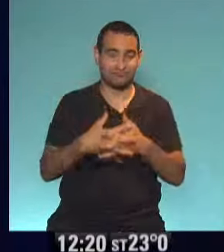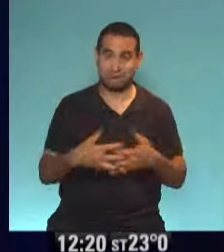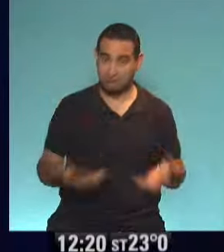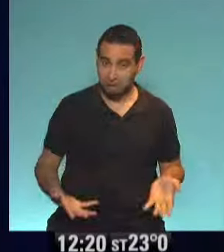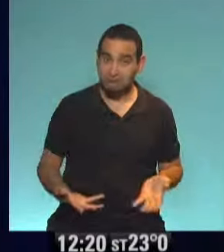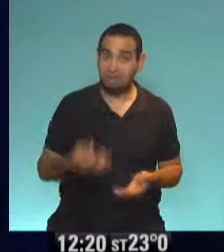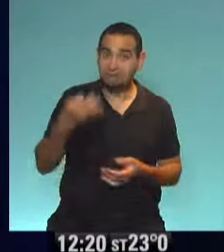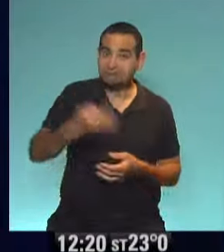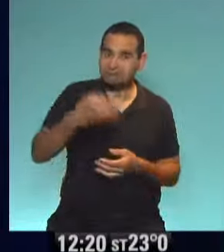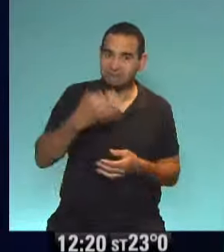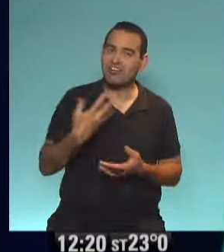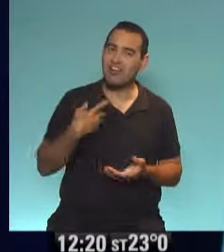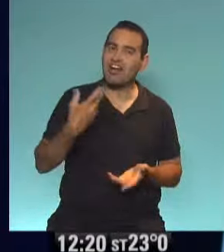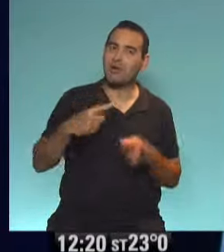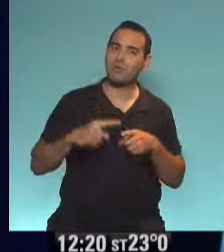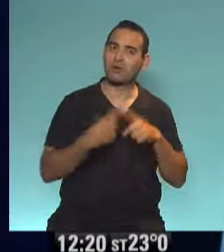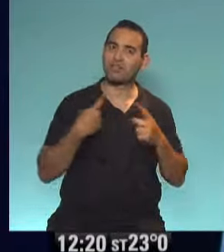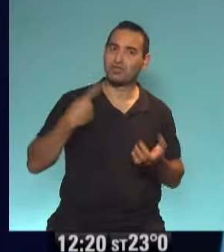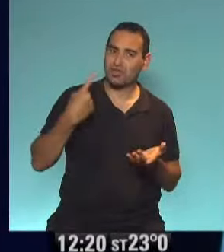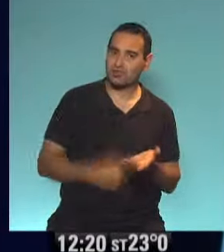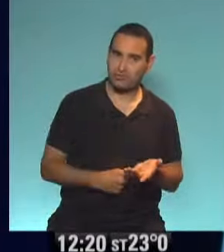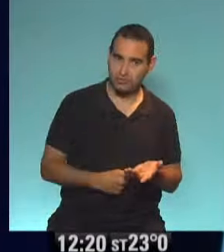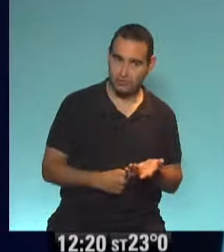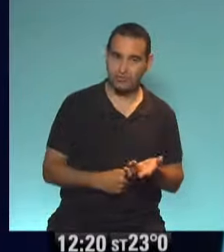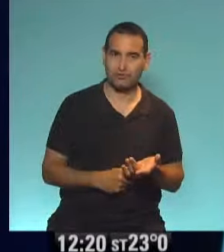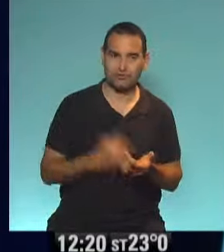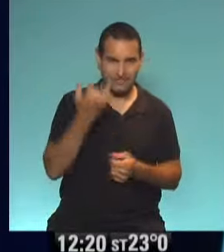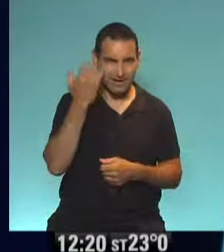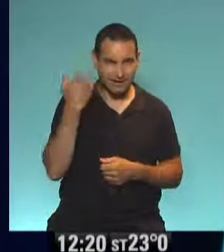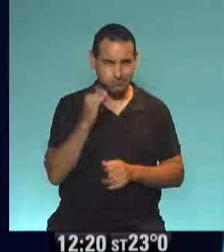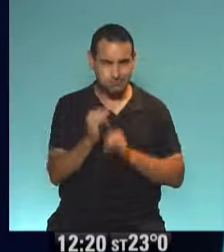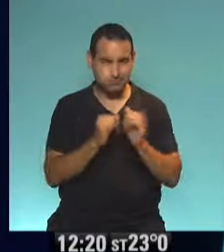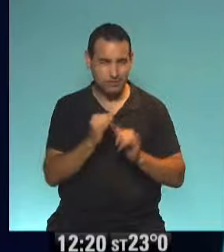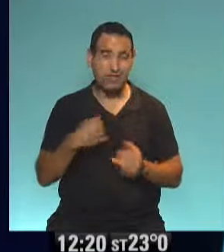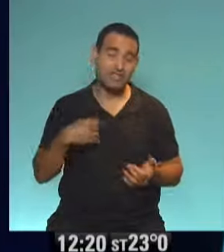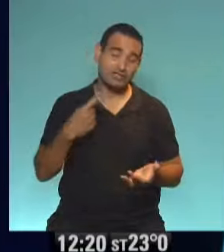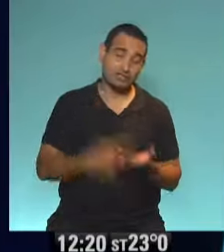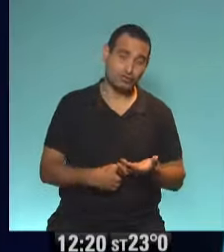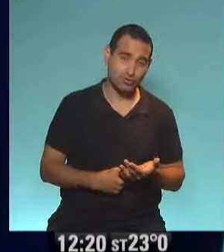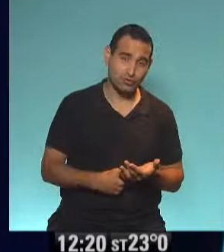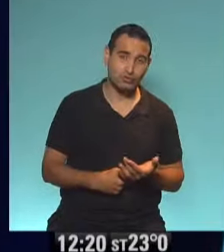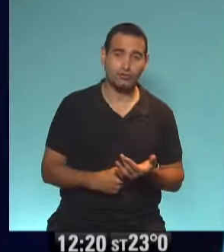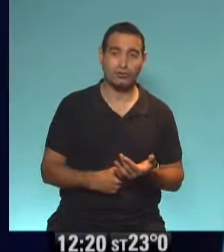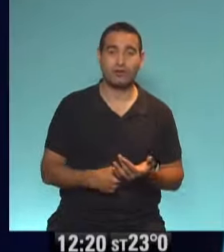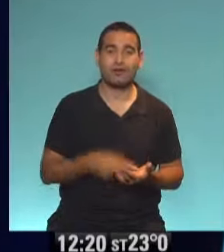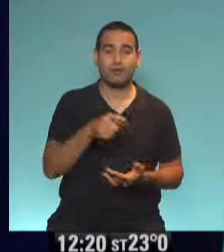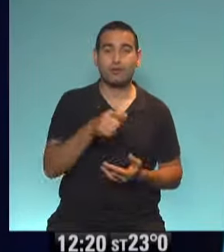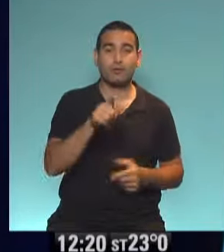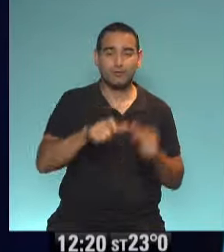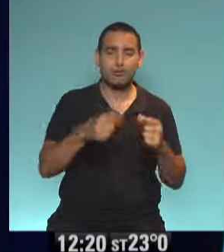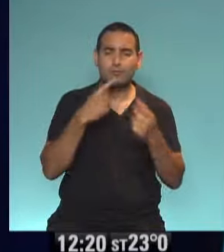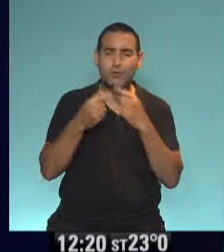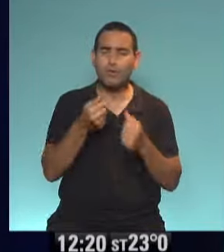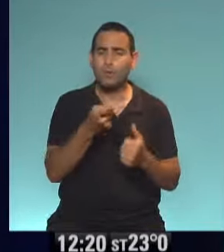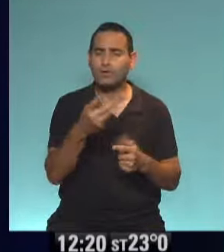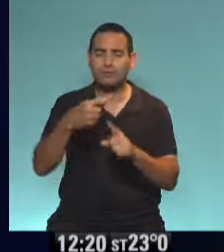también son decisiones políticas, como hemos hablado de las decisiones políticas de no poner en el censo la clasificación